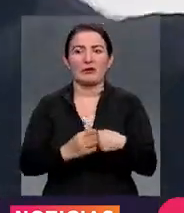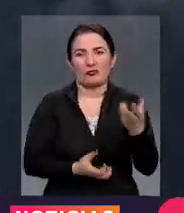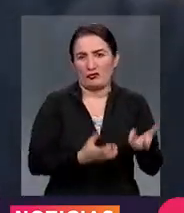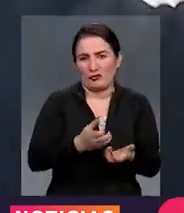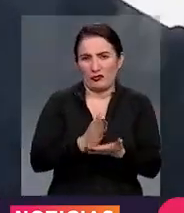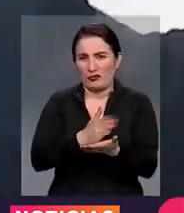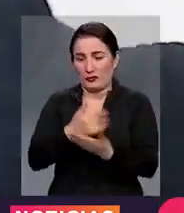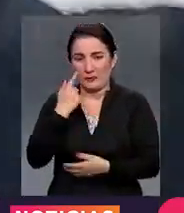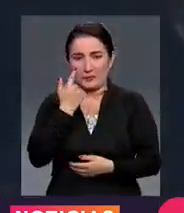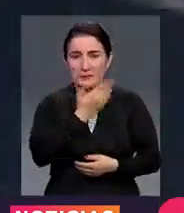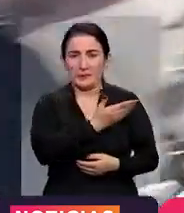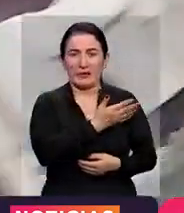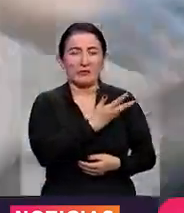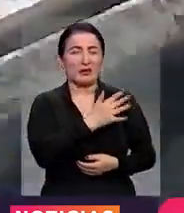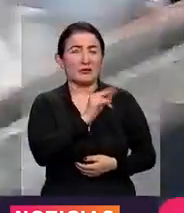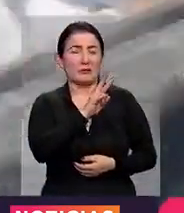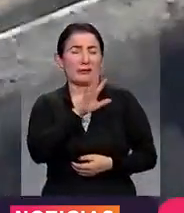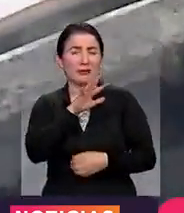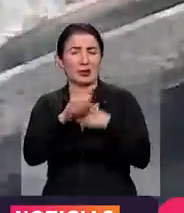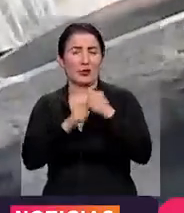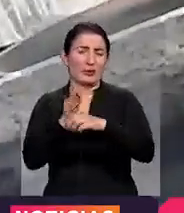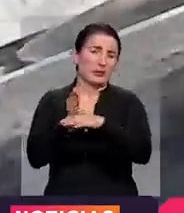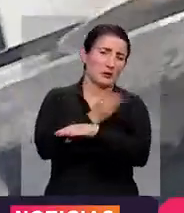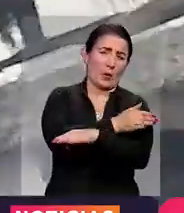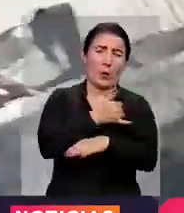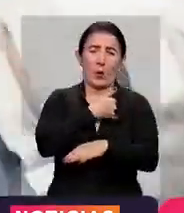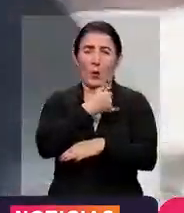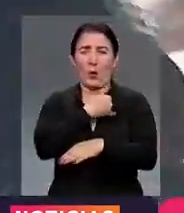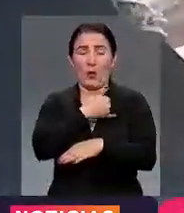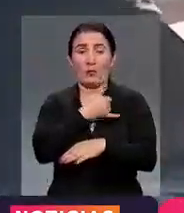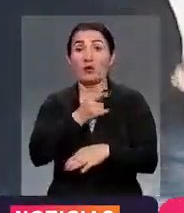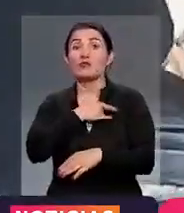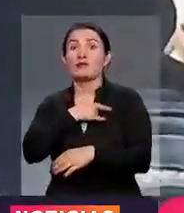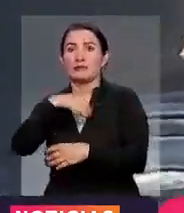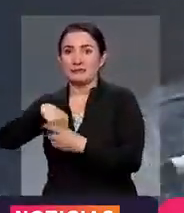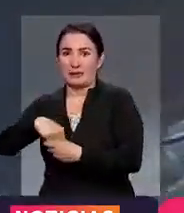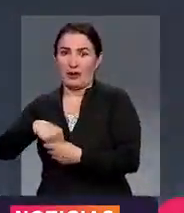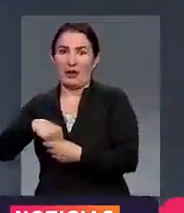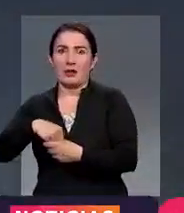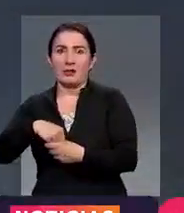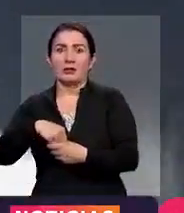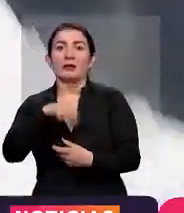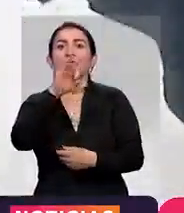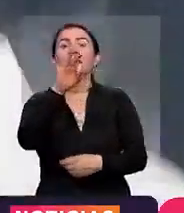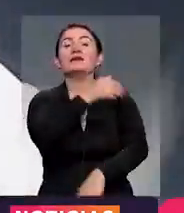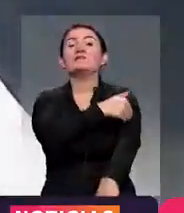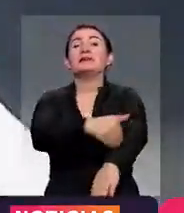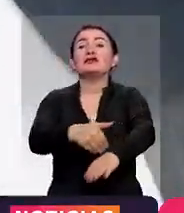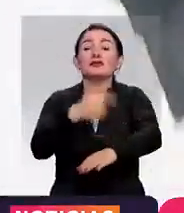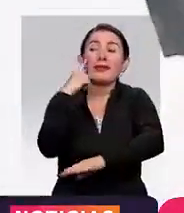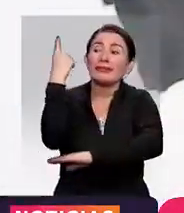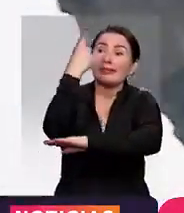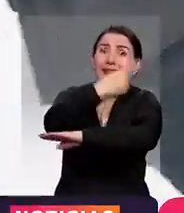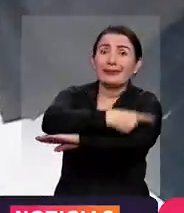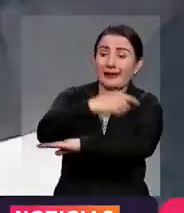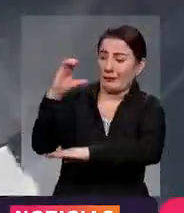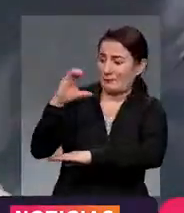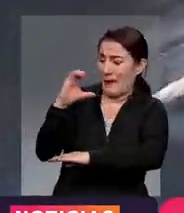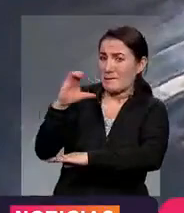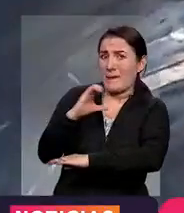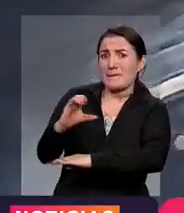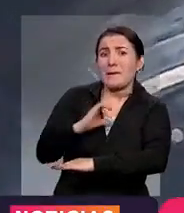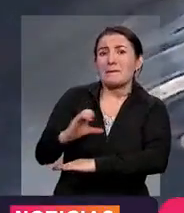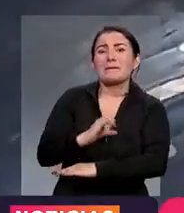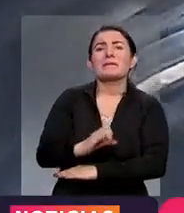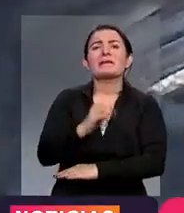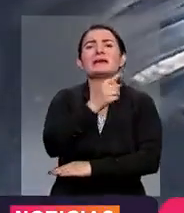integrada por jóvenes que no superaban los 25 años y en su mayoría eran universitarios, generaba 3 millones de pesos al día. Lograban fabricar hasta